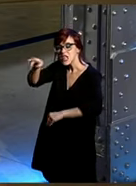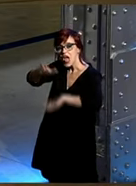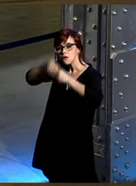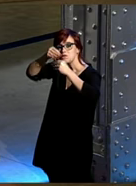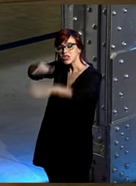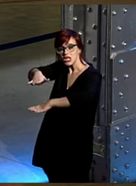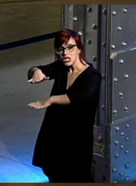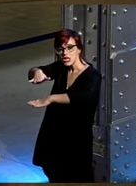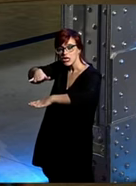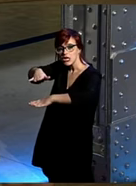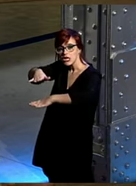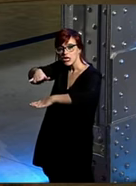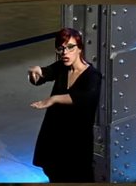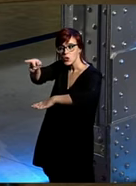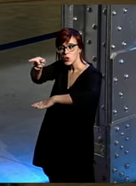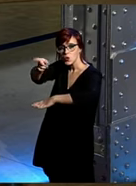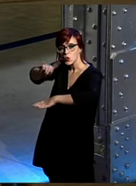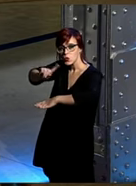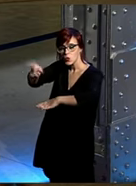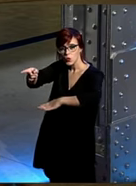Es decir, la universidad